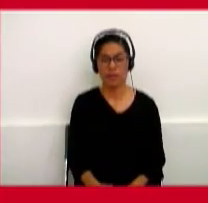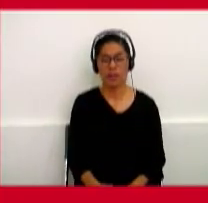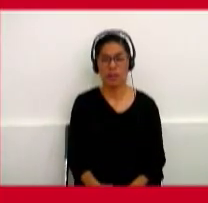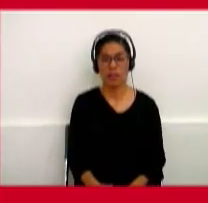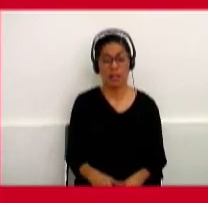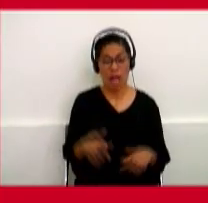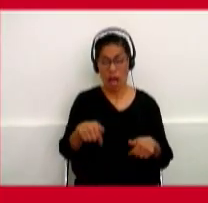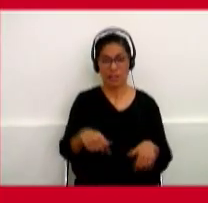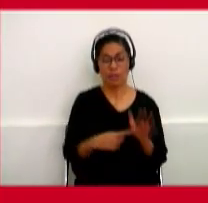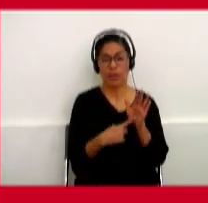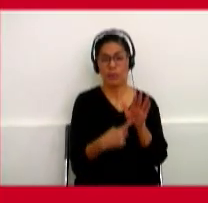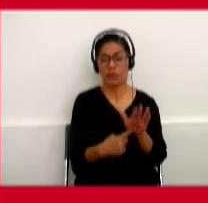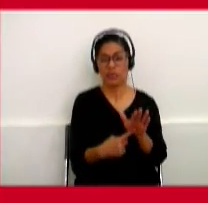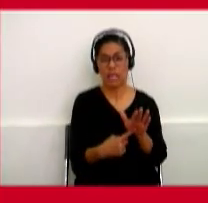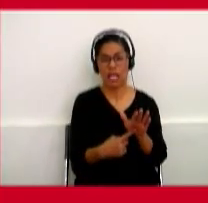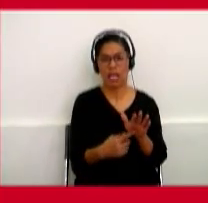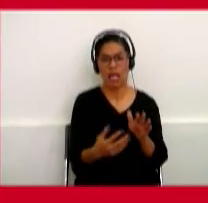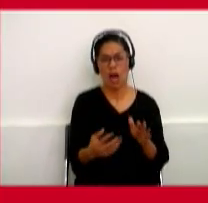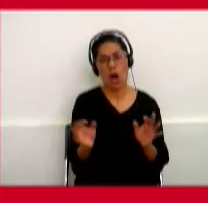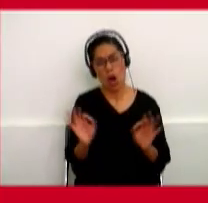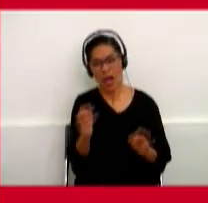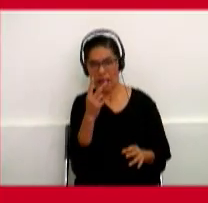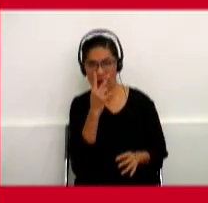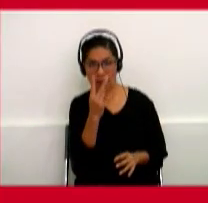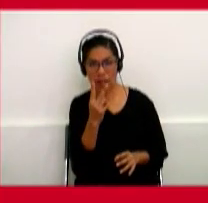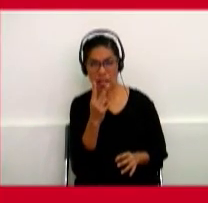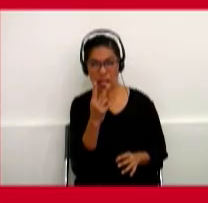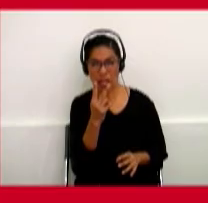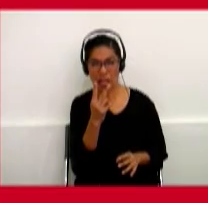podido demostrar o ver el